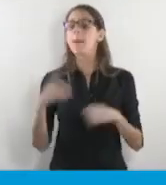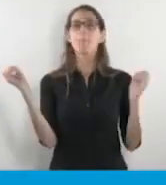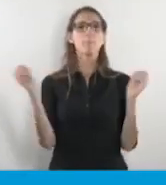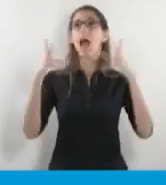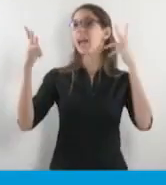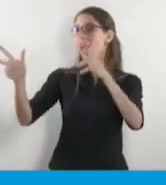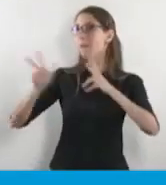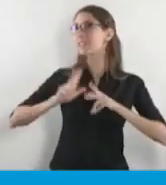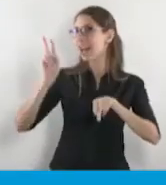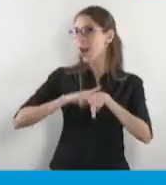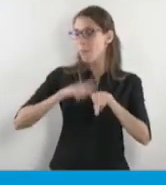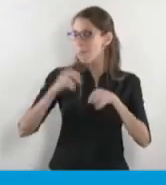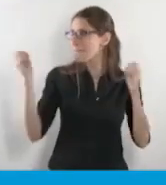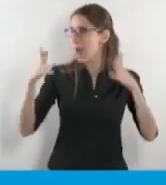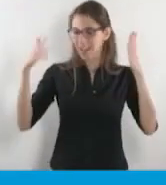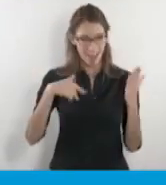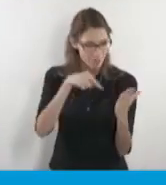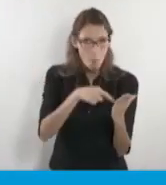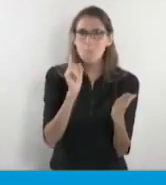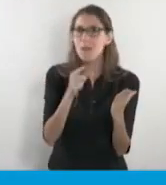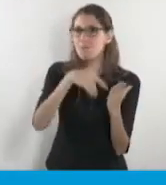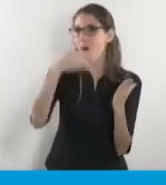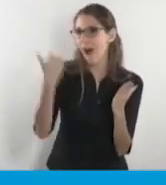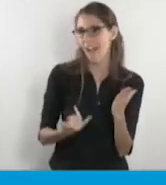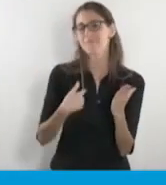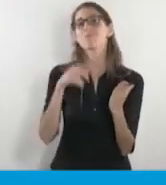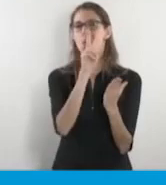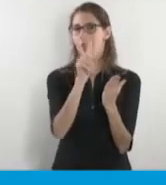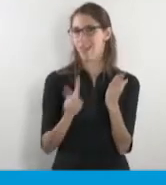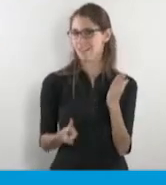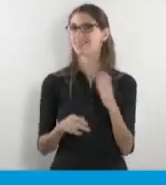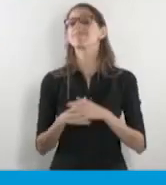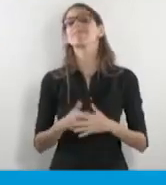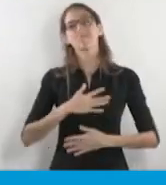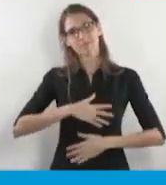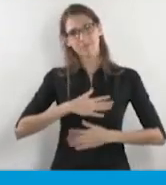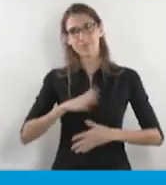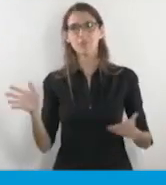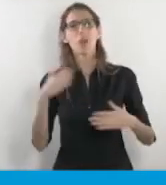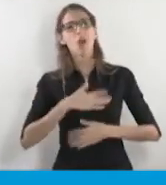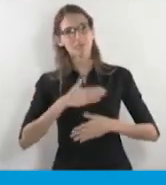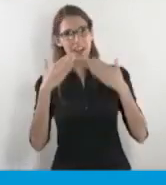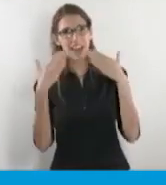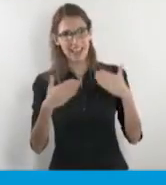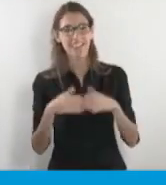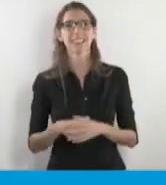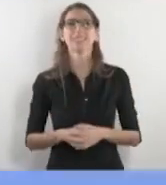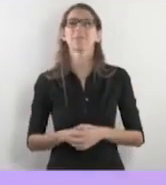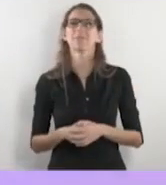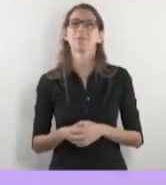cerrar el programa de hoy gracias fernando un gran abrazo y un placer un placer el placer es todo mío muchas gracias y suerte